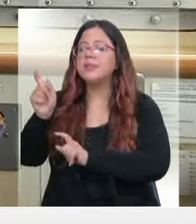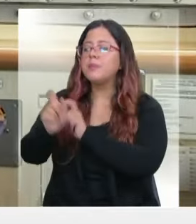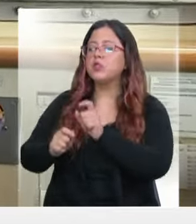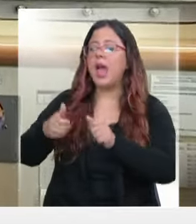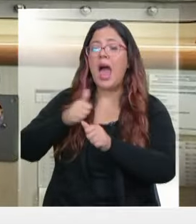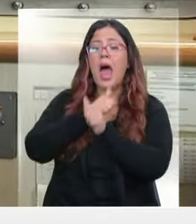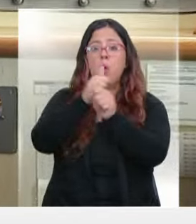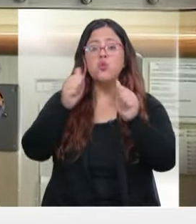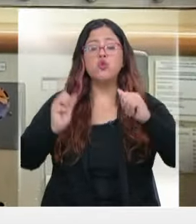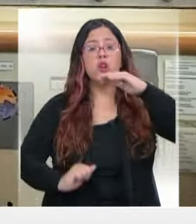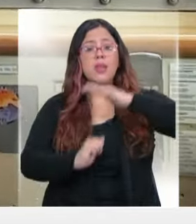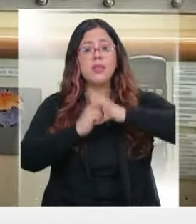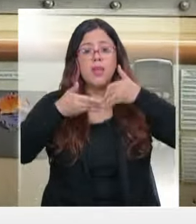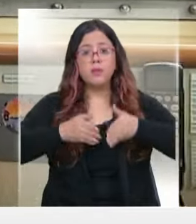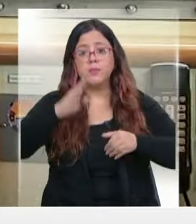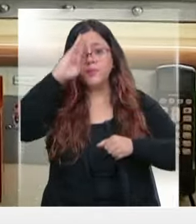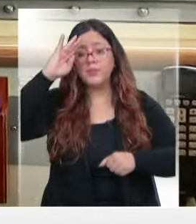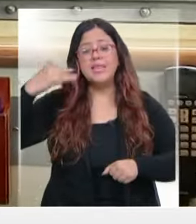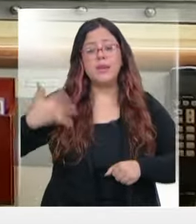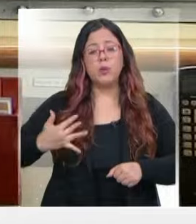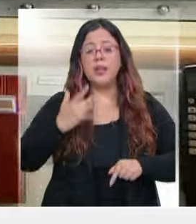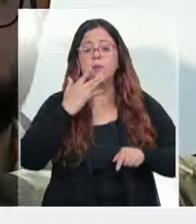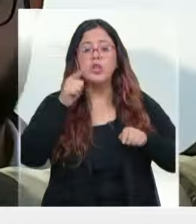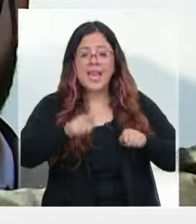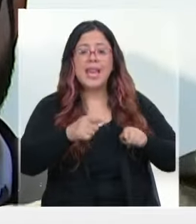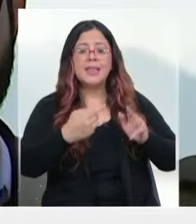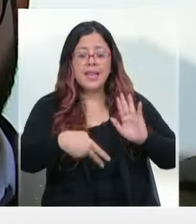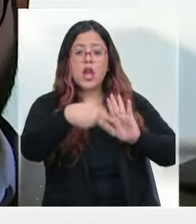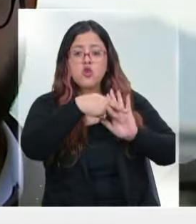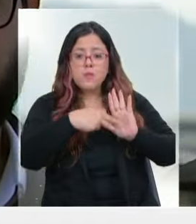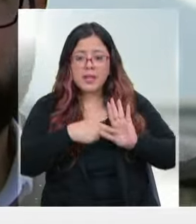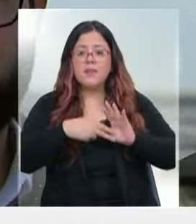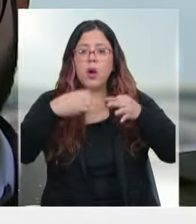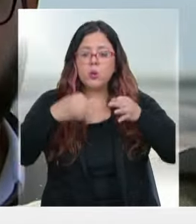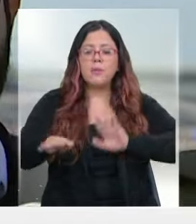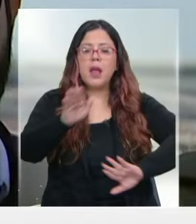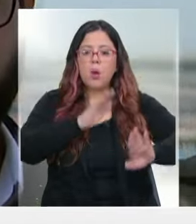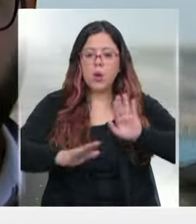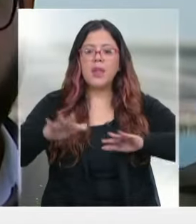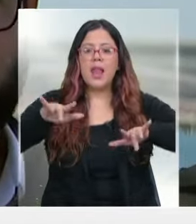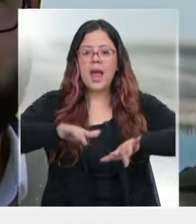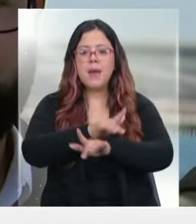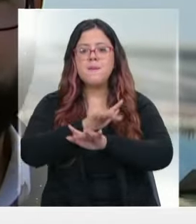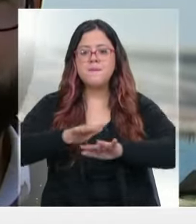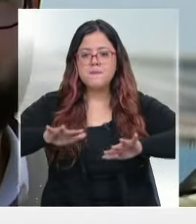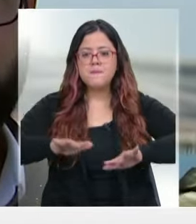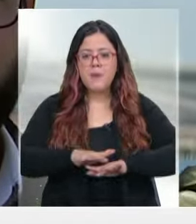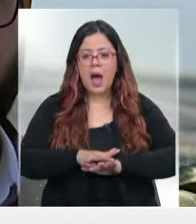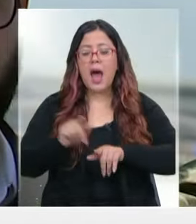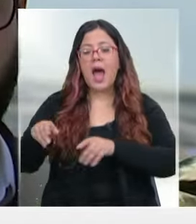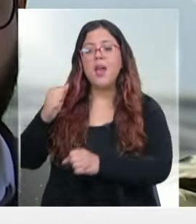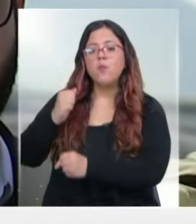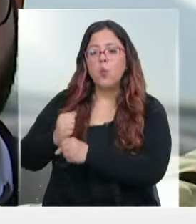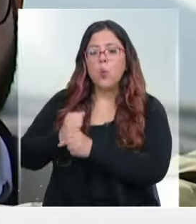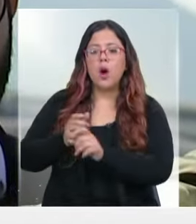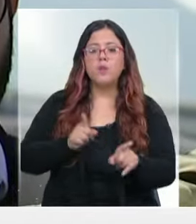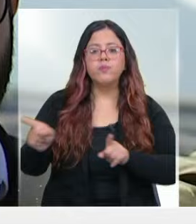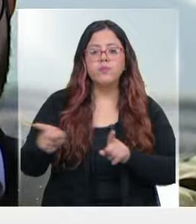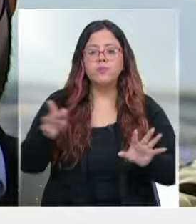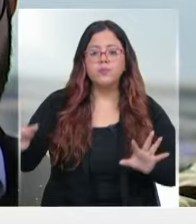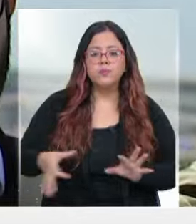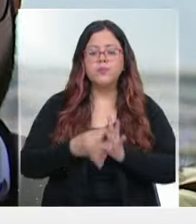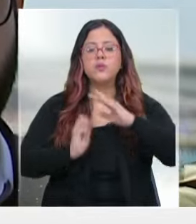valioso contar con esta norma, toda vez que es una herramienta más para la conservación del medio ambiente marino. En ese sentido, trabajaremos en coordinación